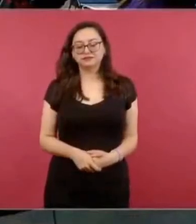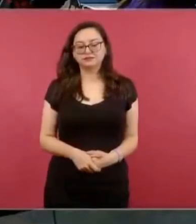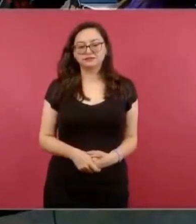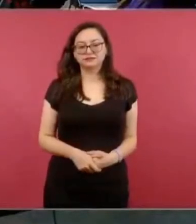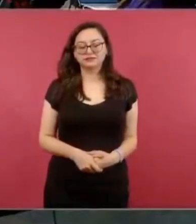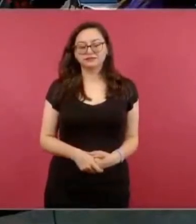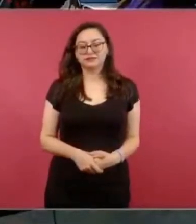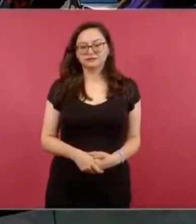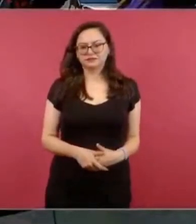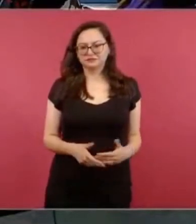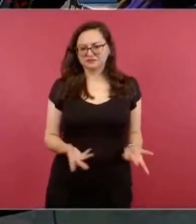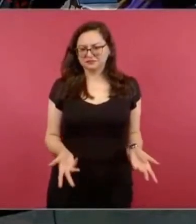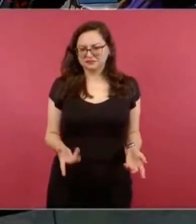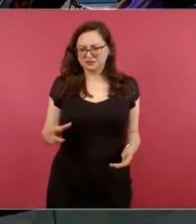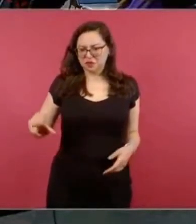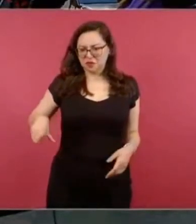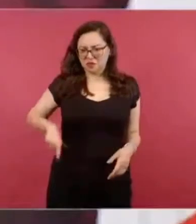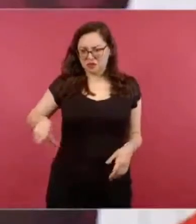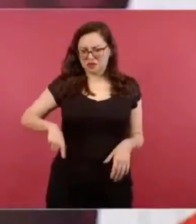Porque ¿para qué le dan el dinero?